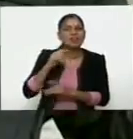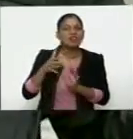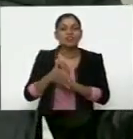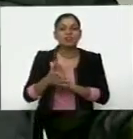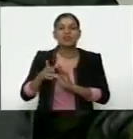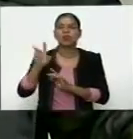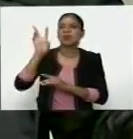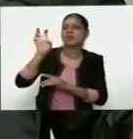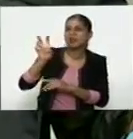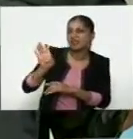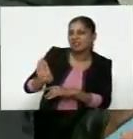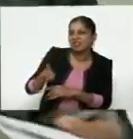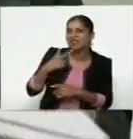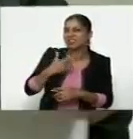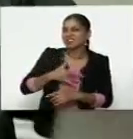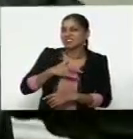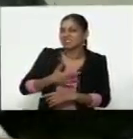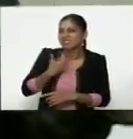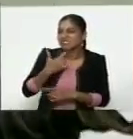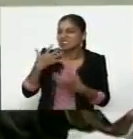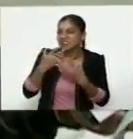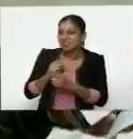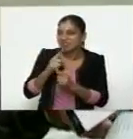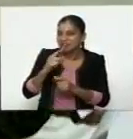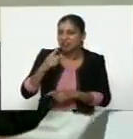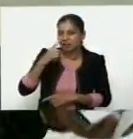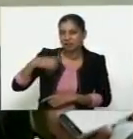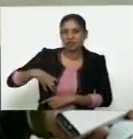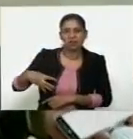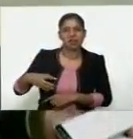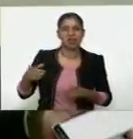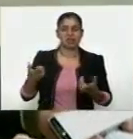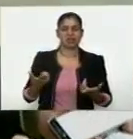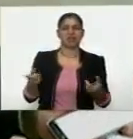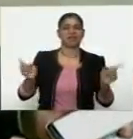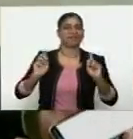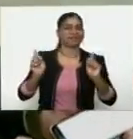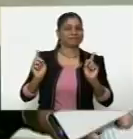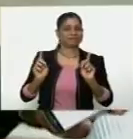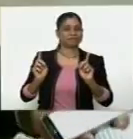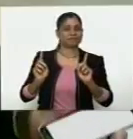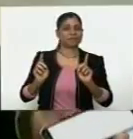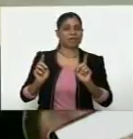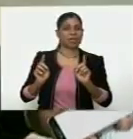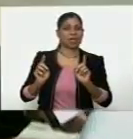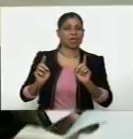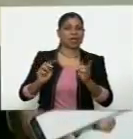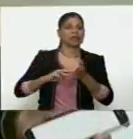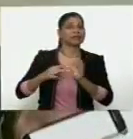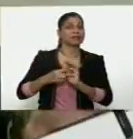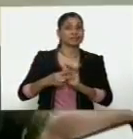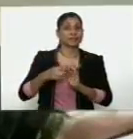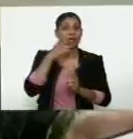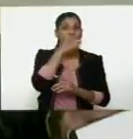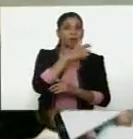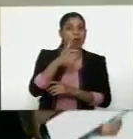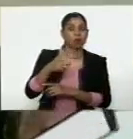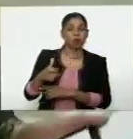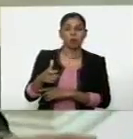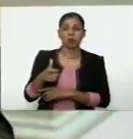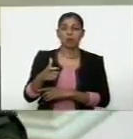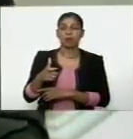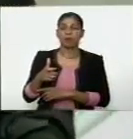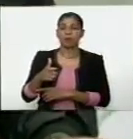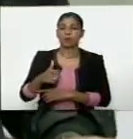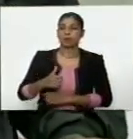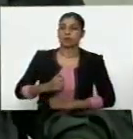criptomoneda como un, como una especie de herramienta capitalista. No, fue la respuesta de un pueblo